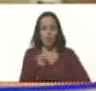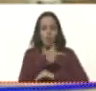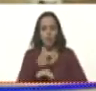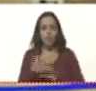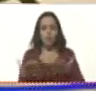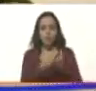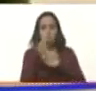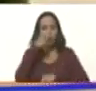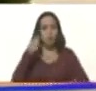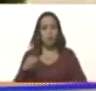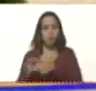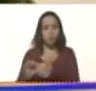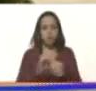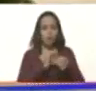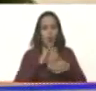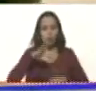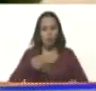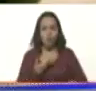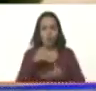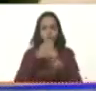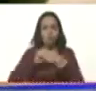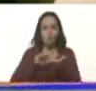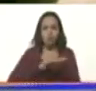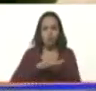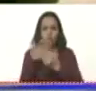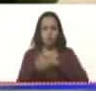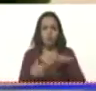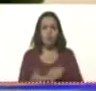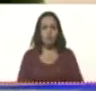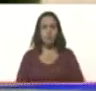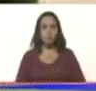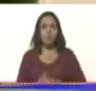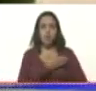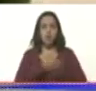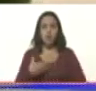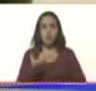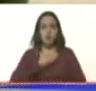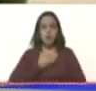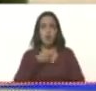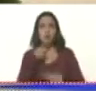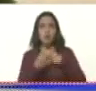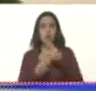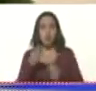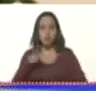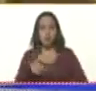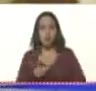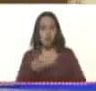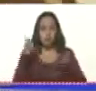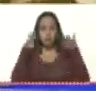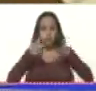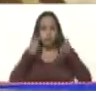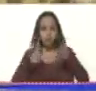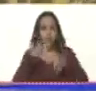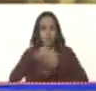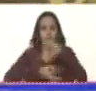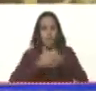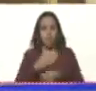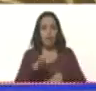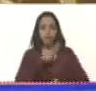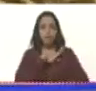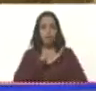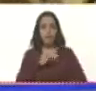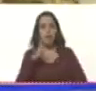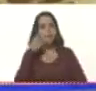organizado se unen para resolver los problemas. Yo quiero que el alcalde y la vocera transmitan también lo que ha sido la experiencia, la